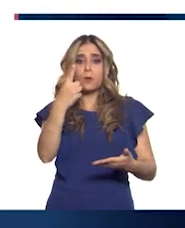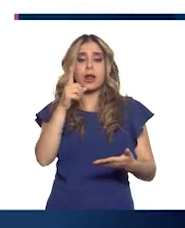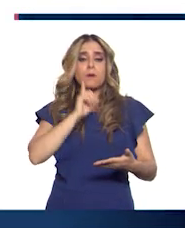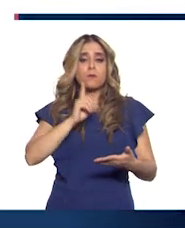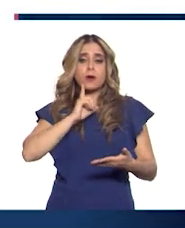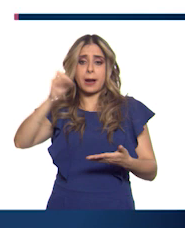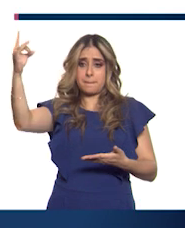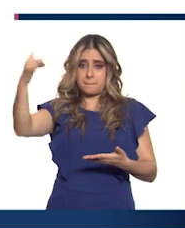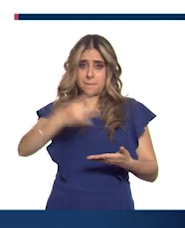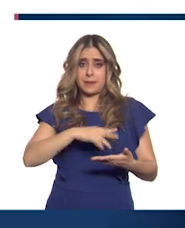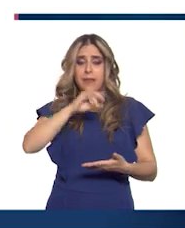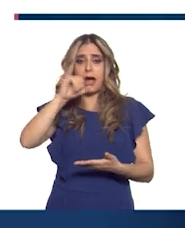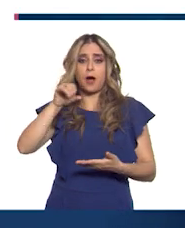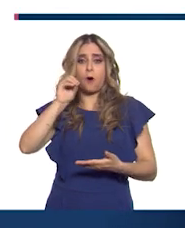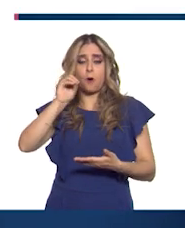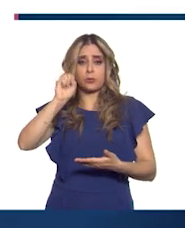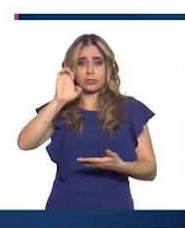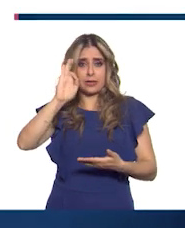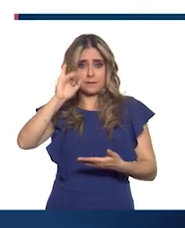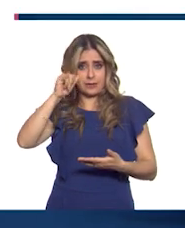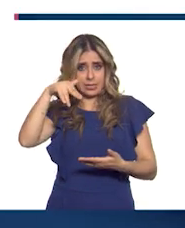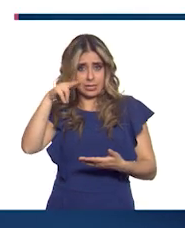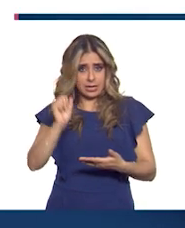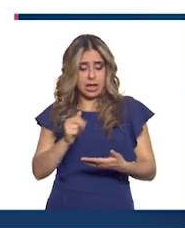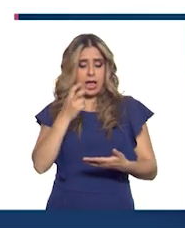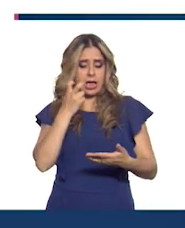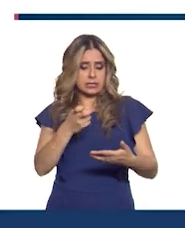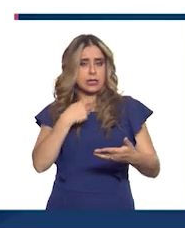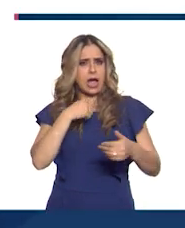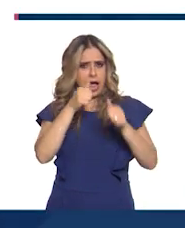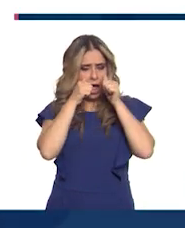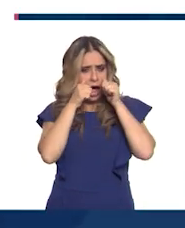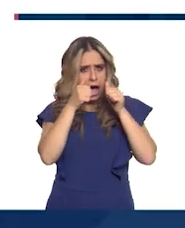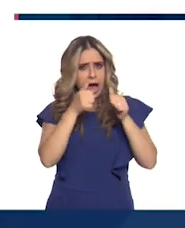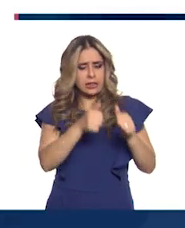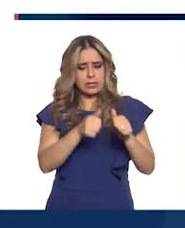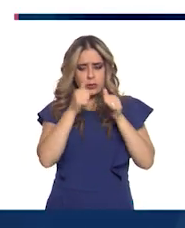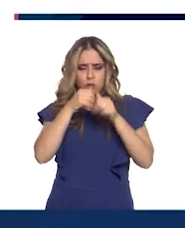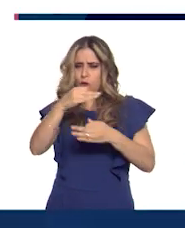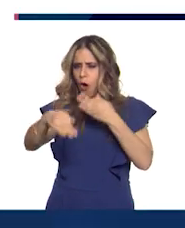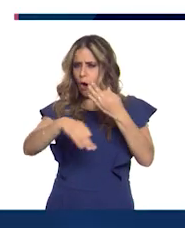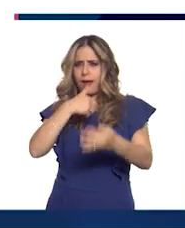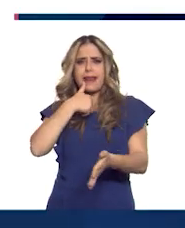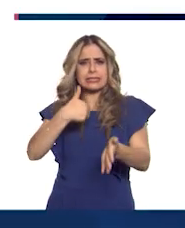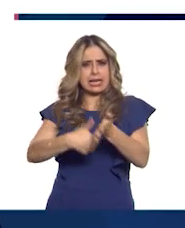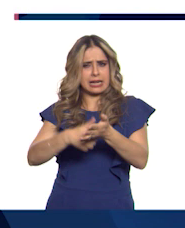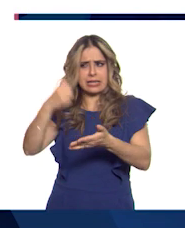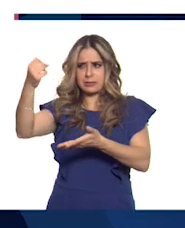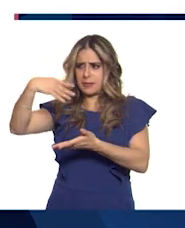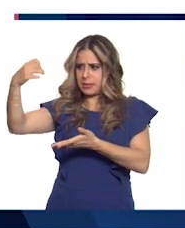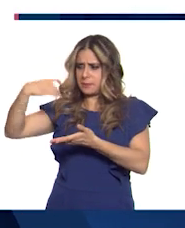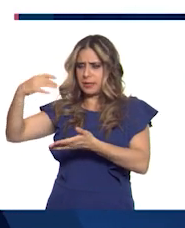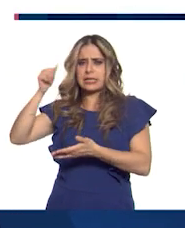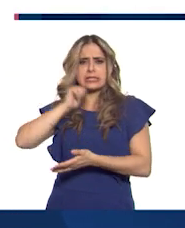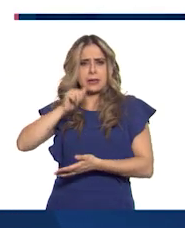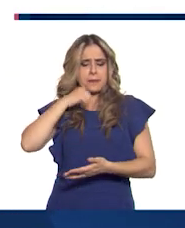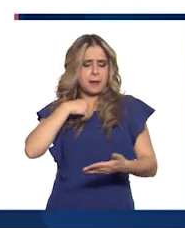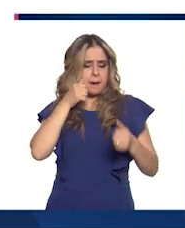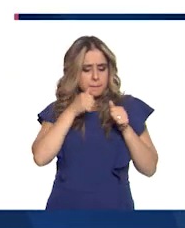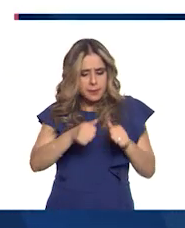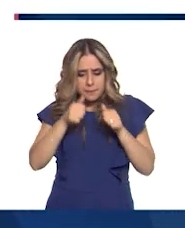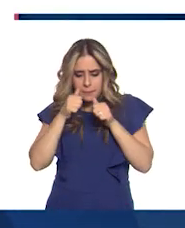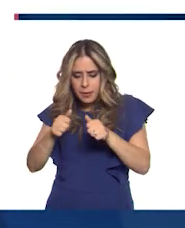López. Esta, como todas las anteriores, nos merece atención y respeto. Sin embargo, se optó por